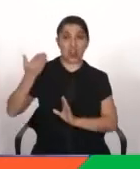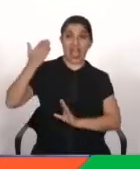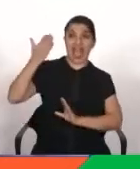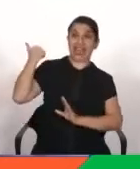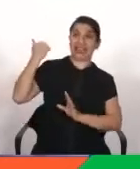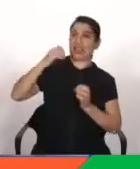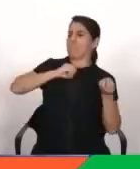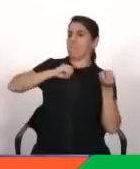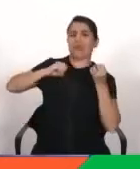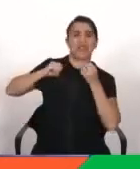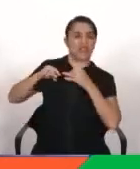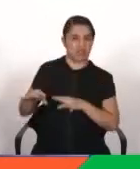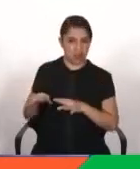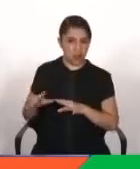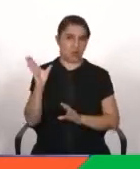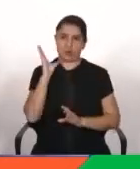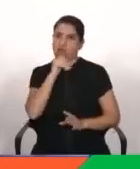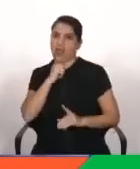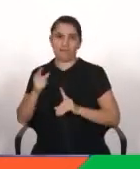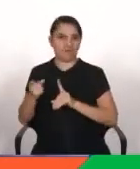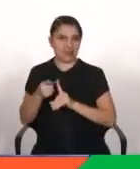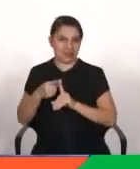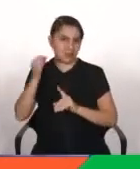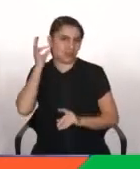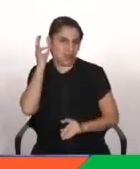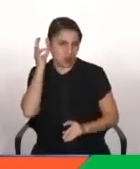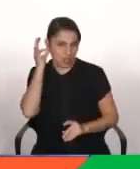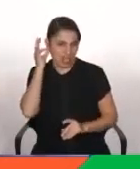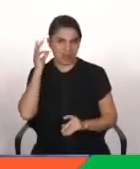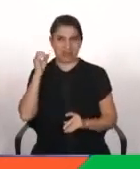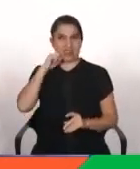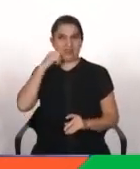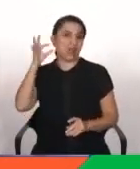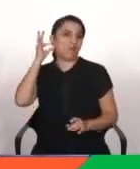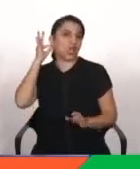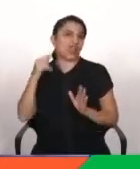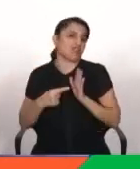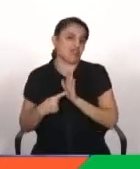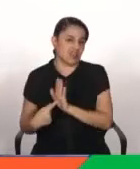podría estar perdiendo ahora por estos motivos muchas veces de discriminación.